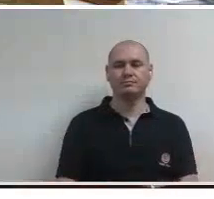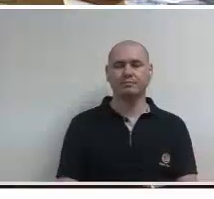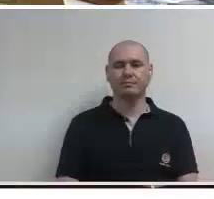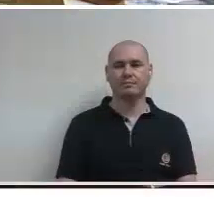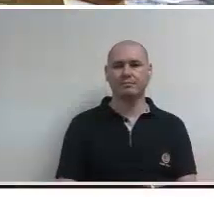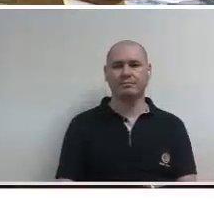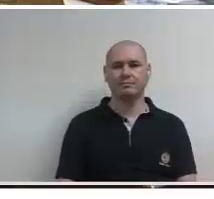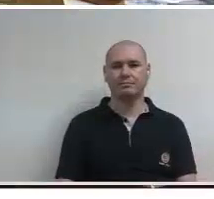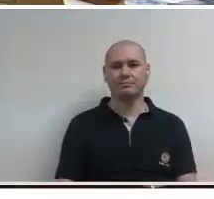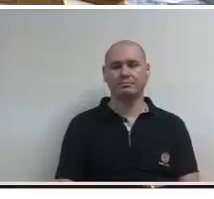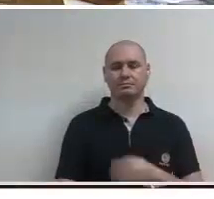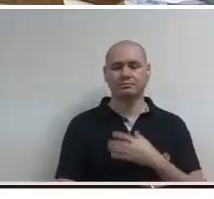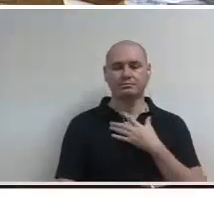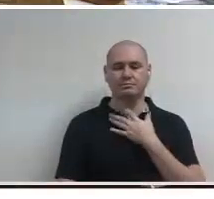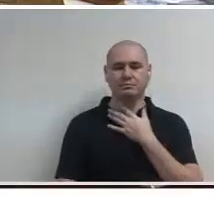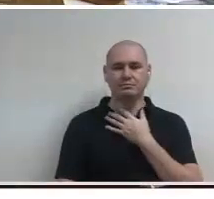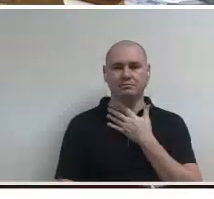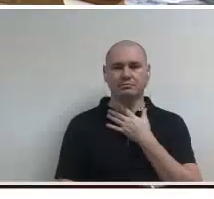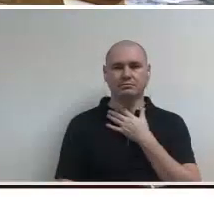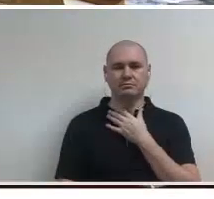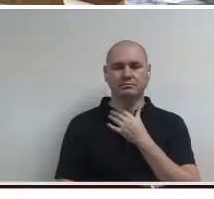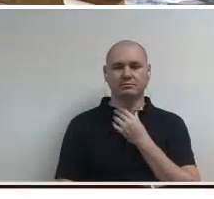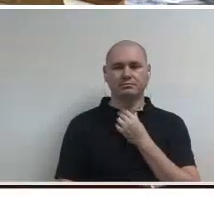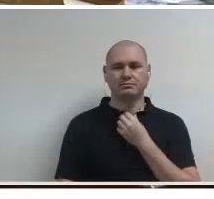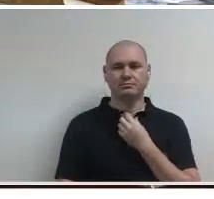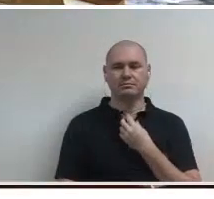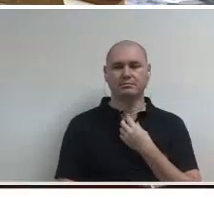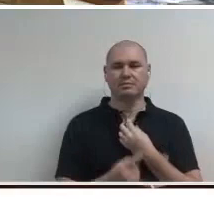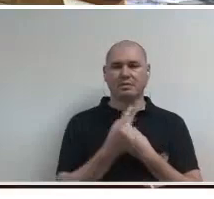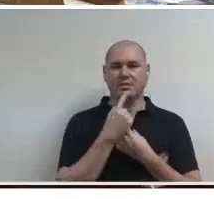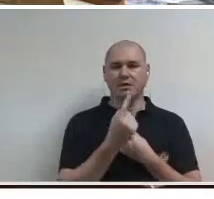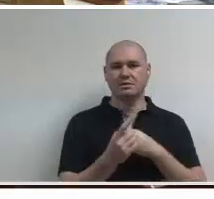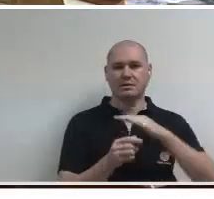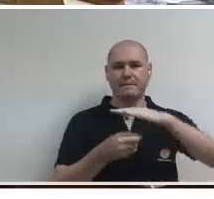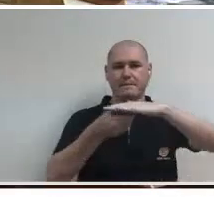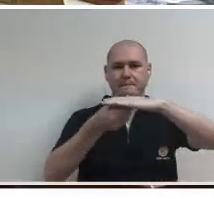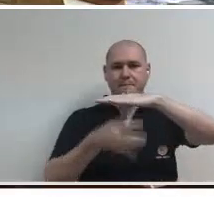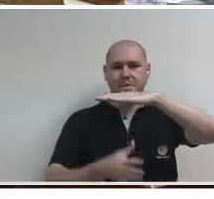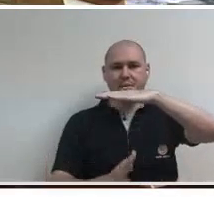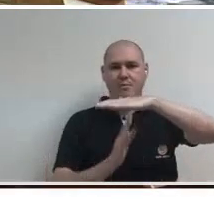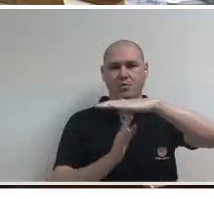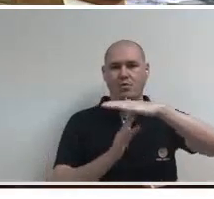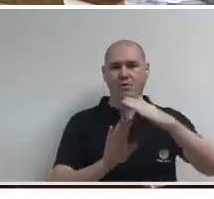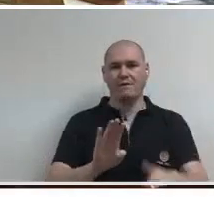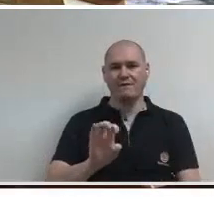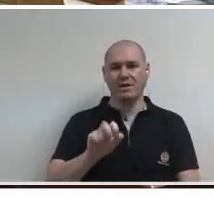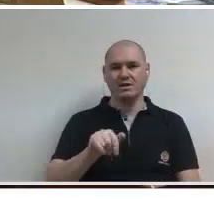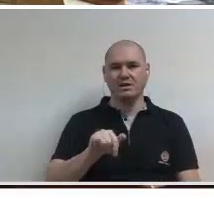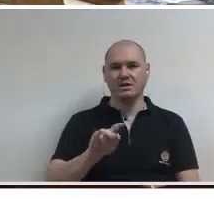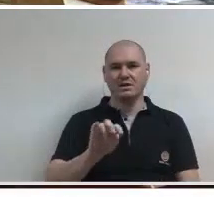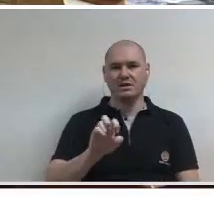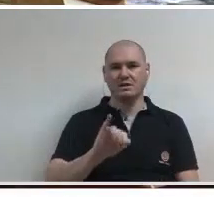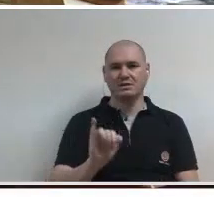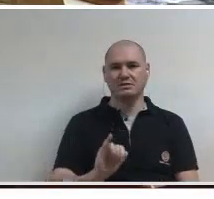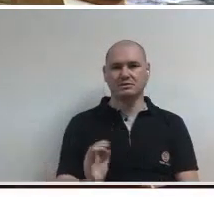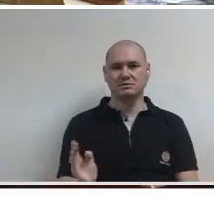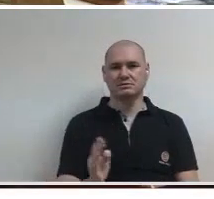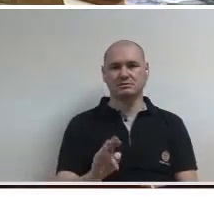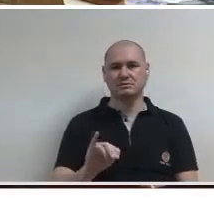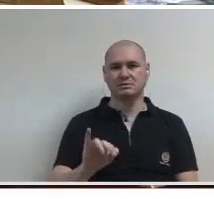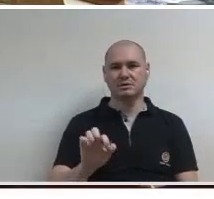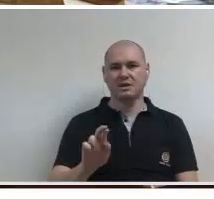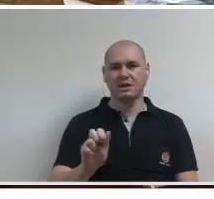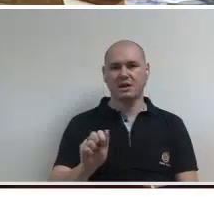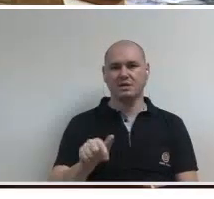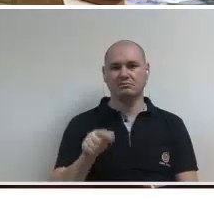bayerule. Señor presidente, en base a los fundamentos que usted ha mencionado, la Y aprobación por nada, de la acordada